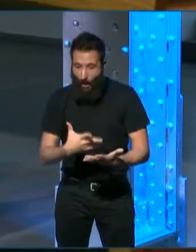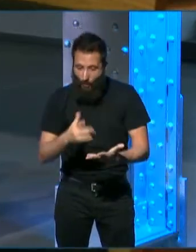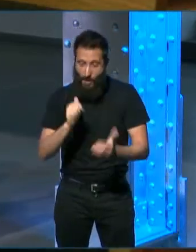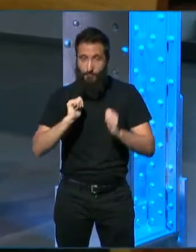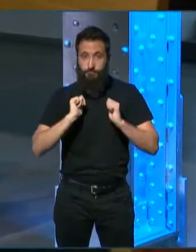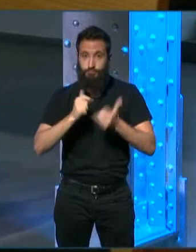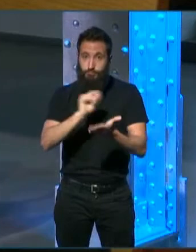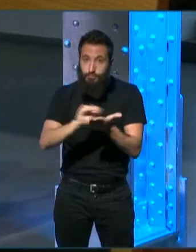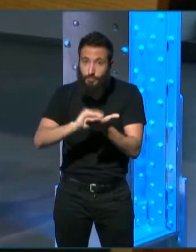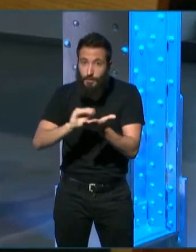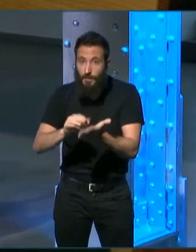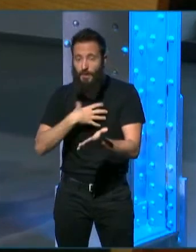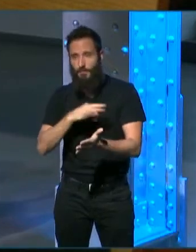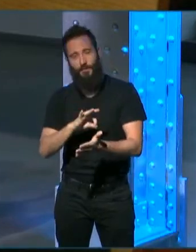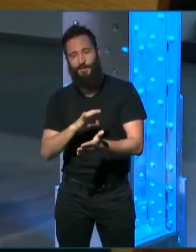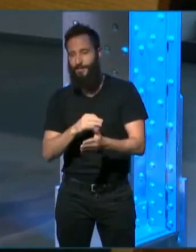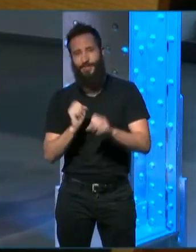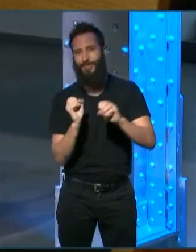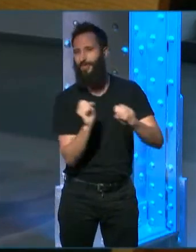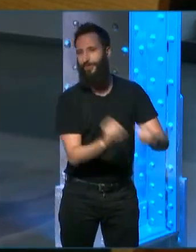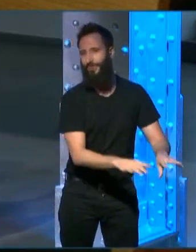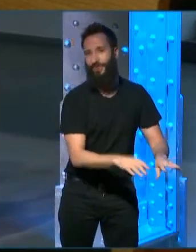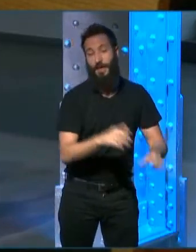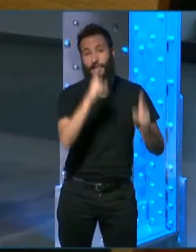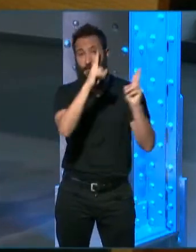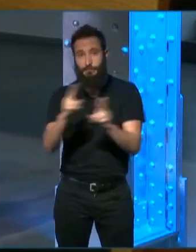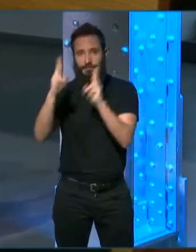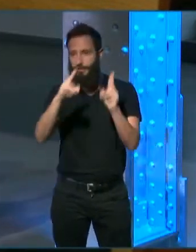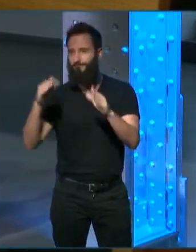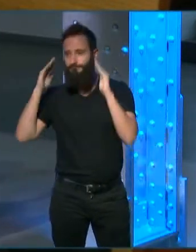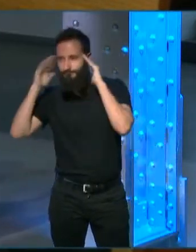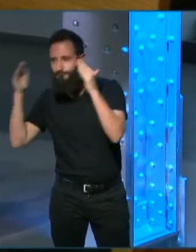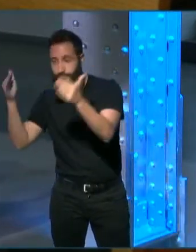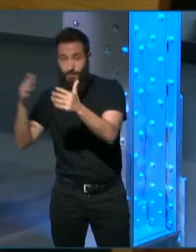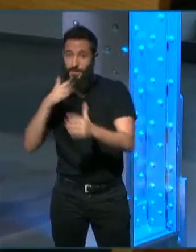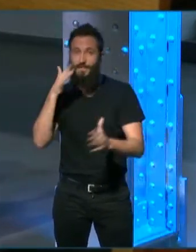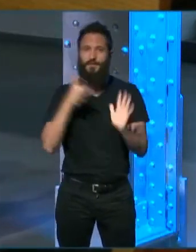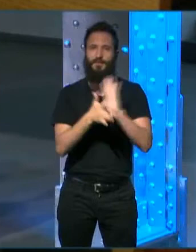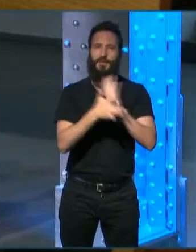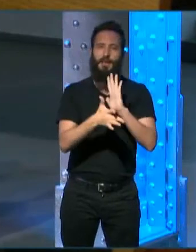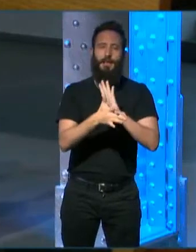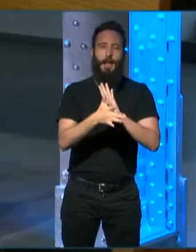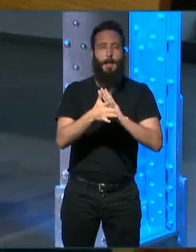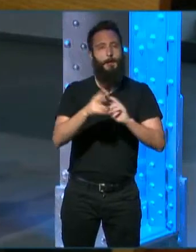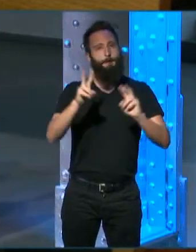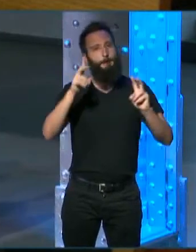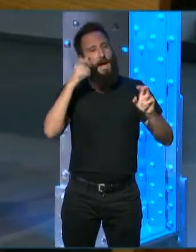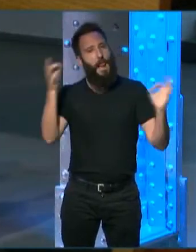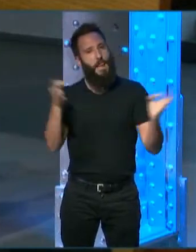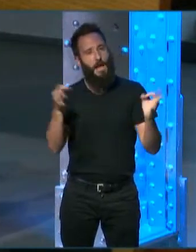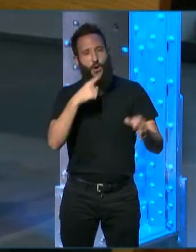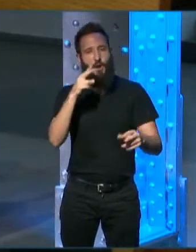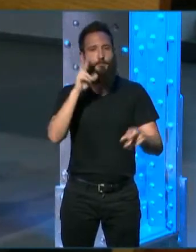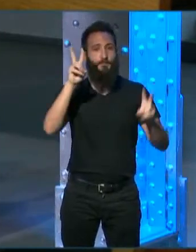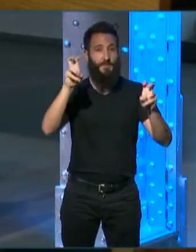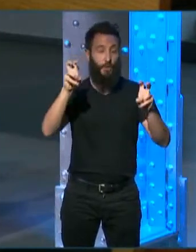se dedicaría a hacer series, ¿no? ¿Está en peligro la literatura? Es decir, el título ¿por qué seguimos escribiendo? Es una pregunta que a